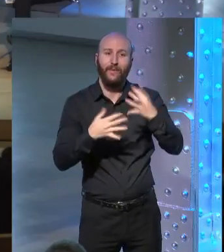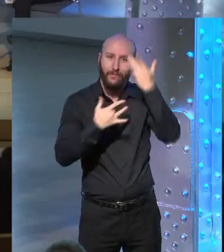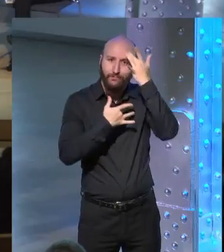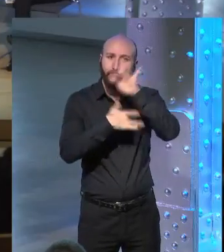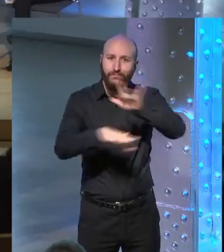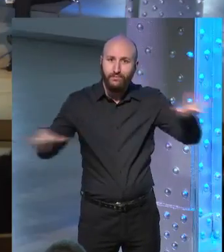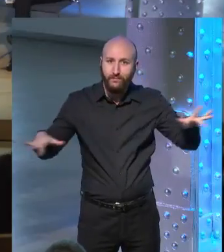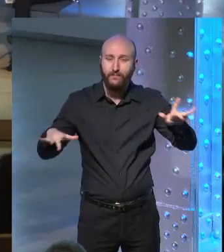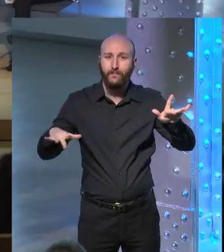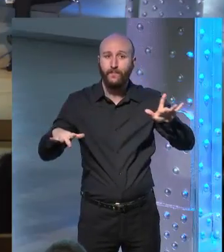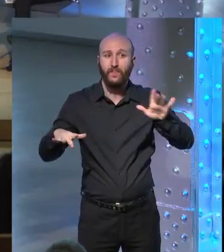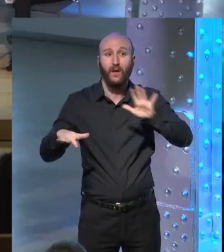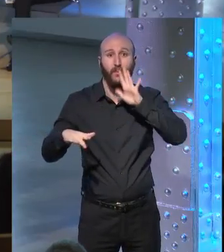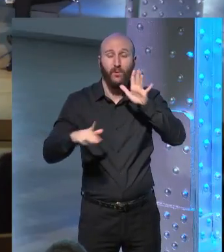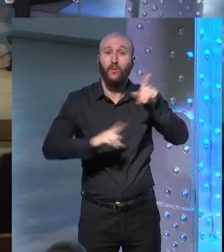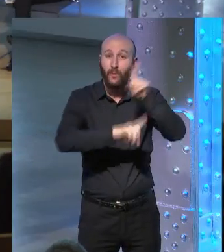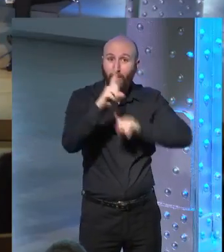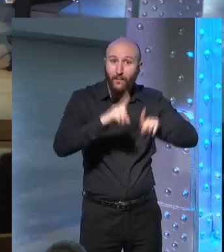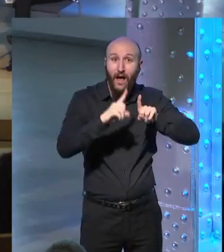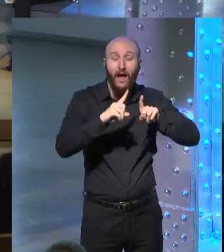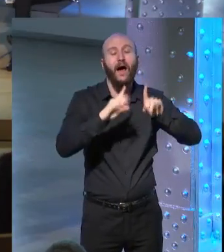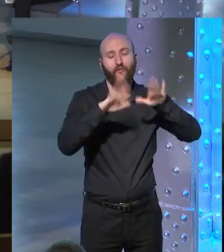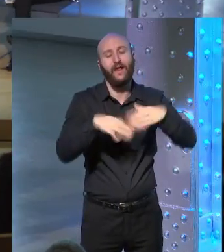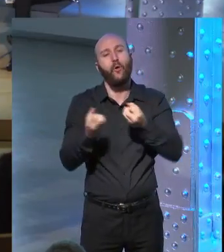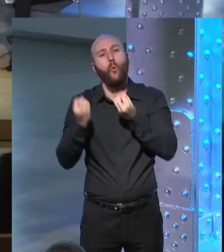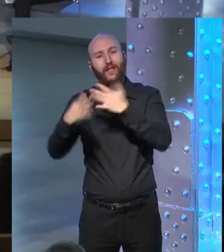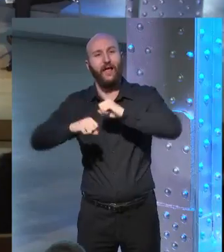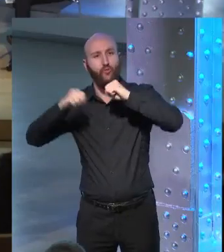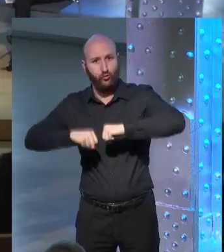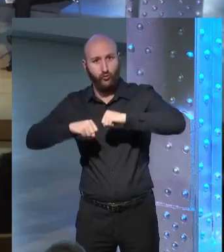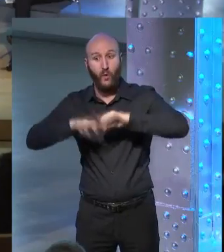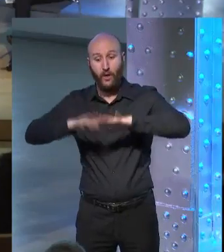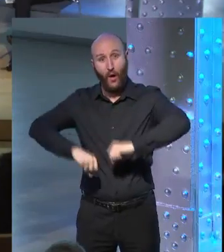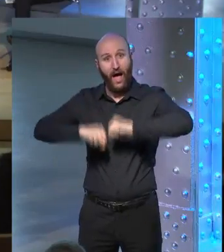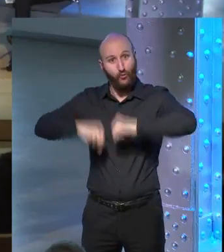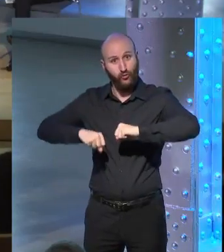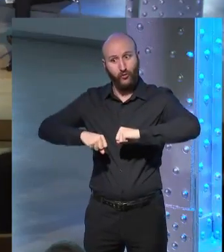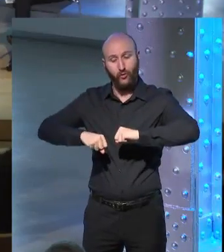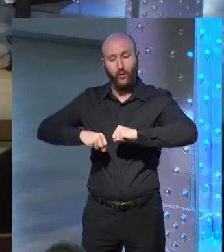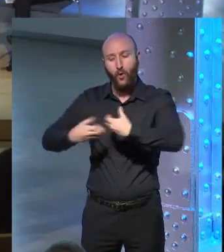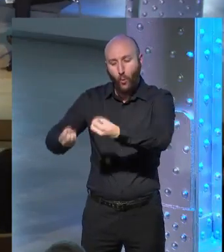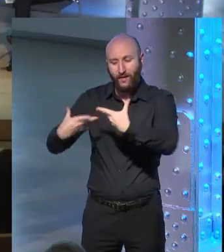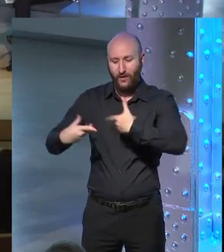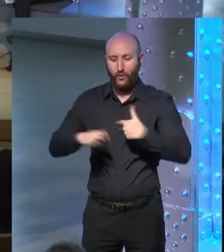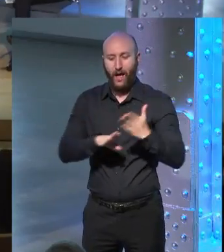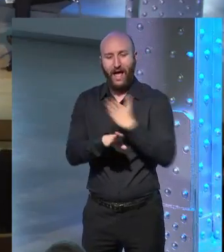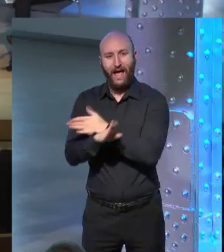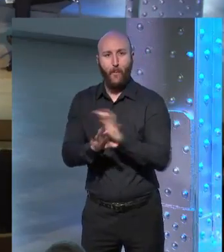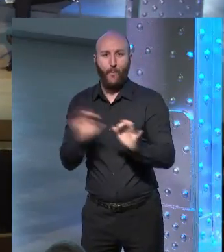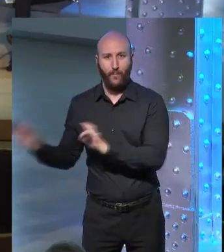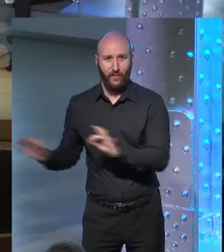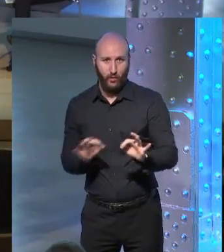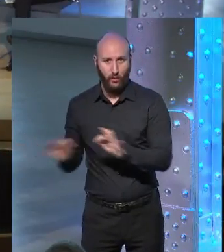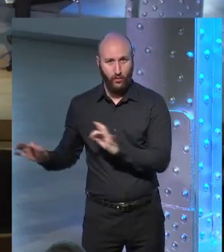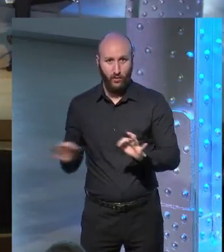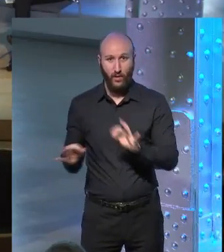problema se lo van a contar a sus adultos. Pero para eso sus adultos tienen que estar preparados a saber, ya no qué es